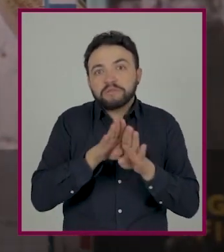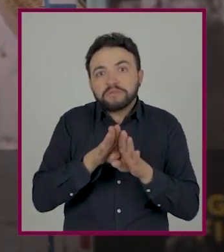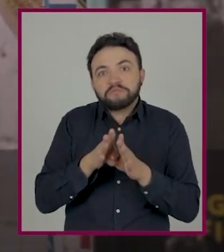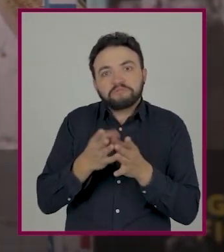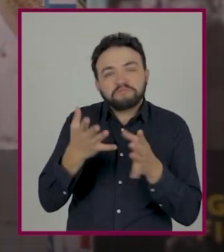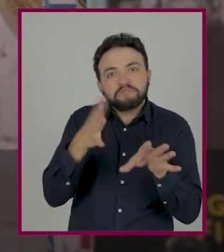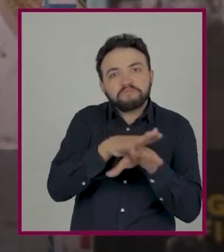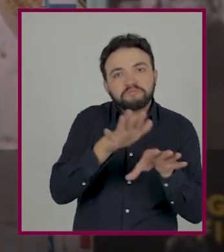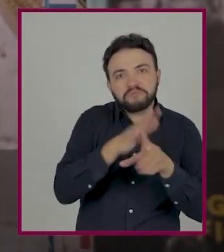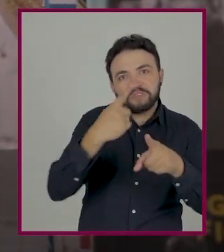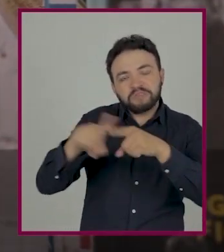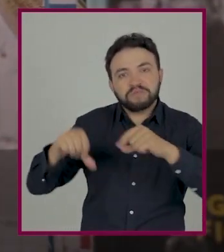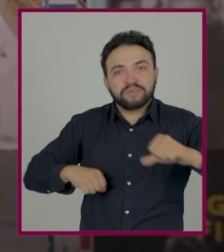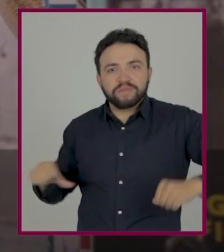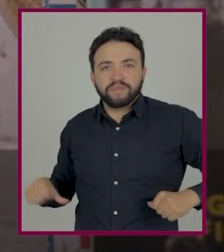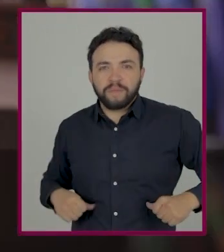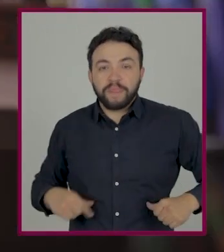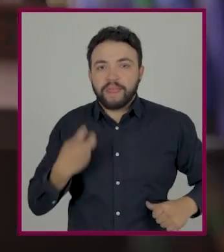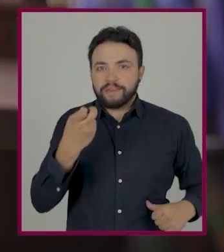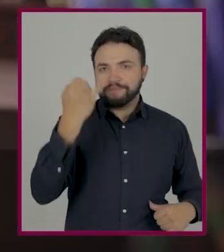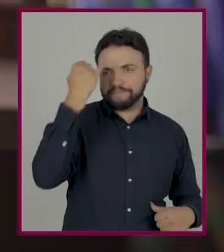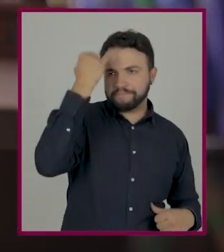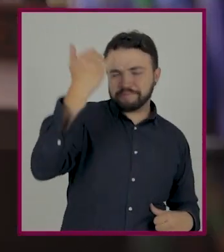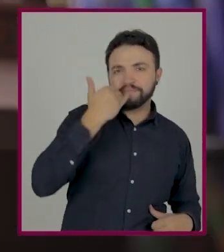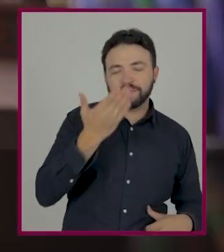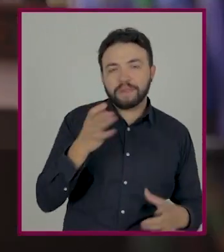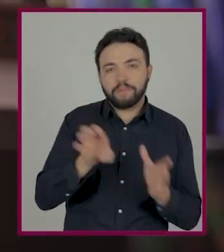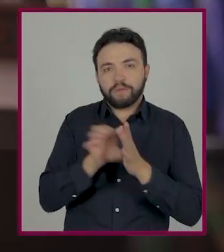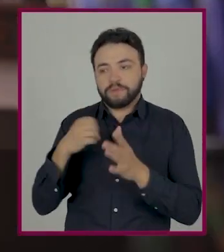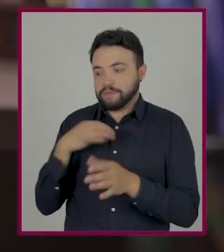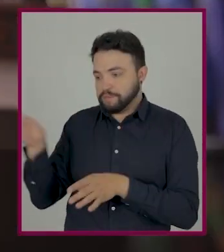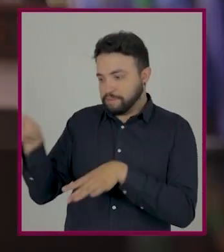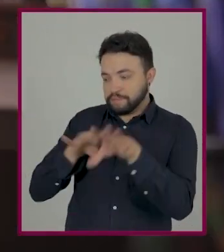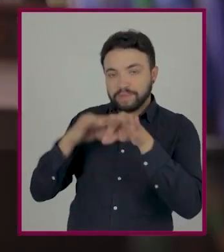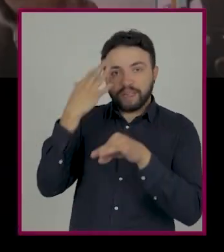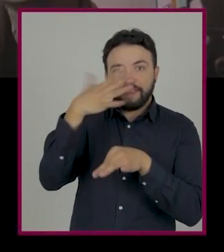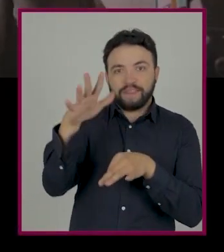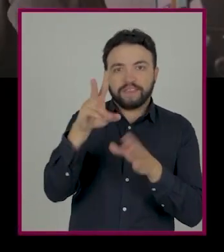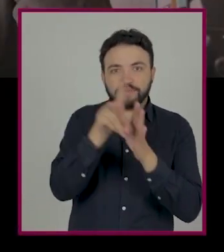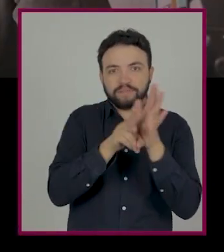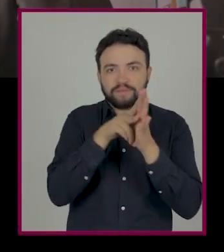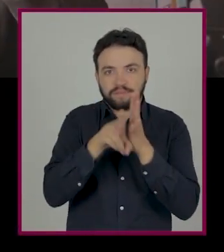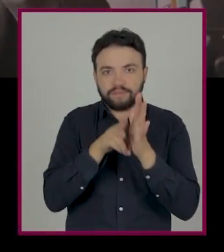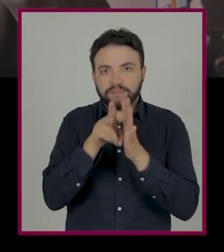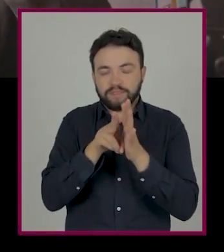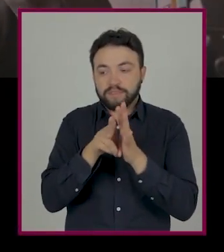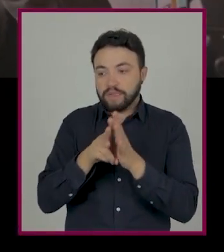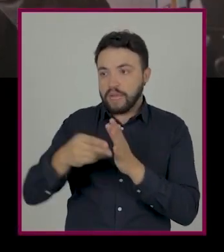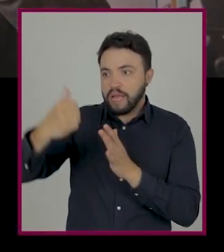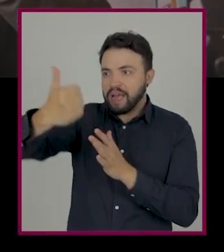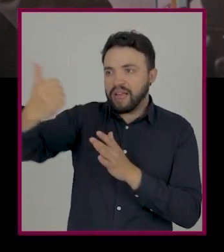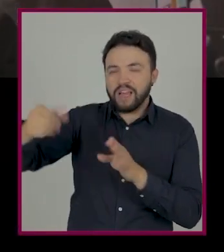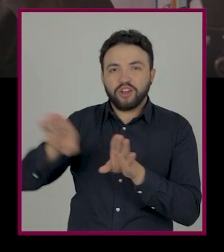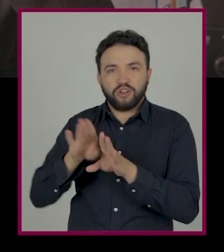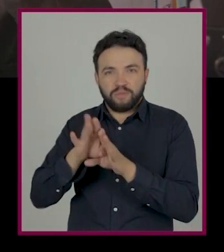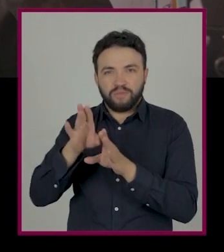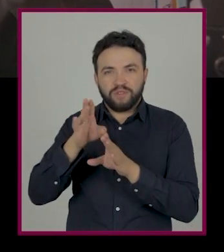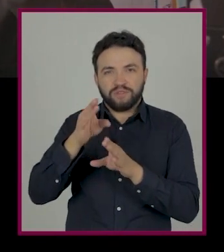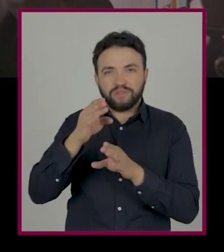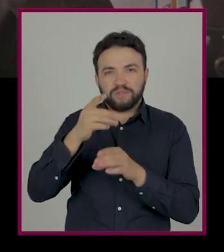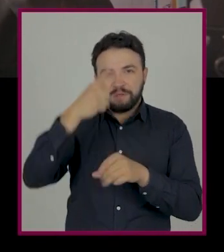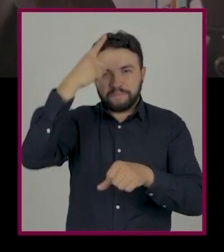e ir mezclando a los actores que participaron. Esa es una gran idea. Tomar unas 10 películas y ver que